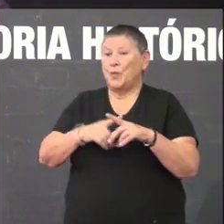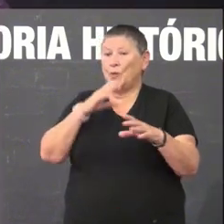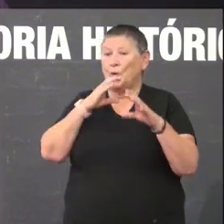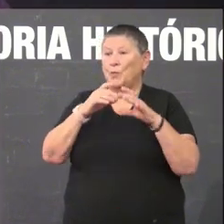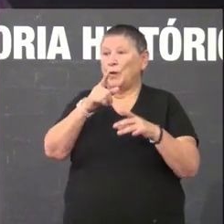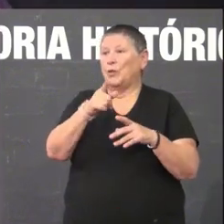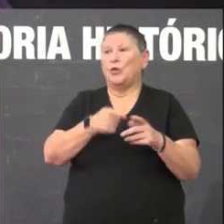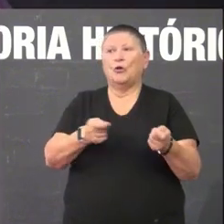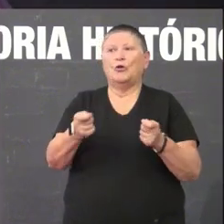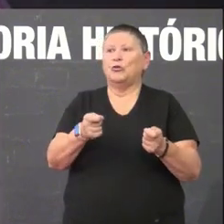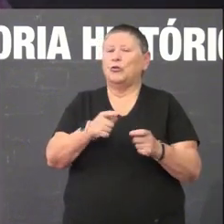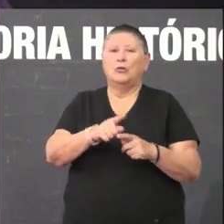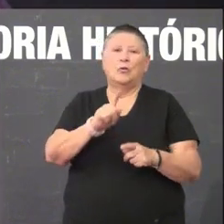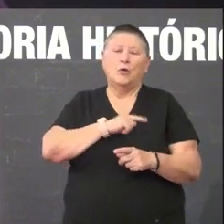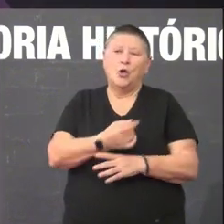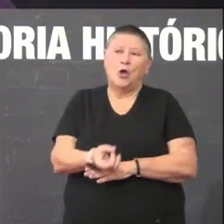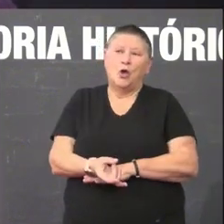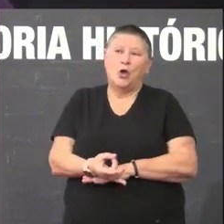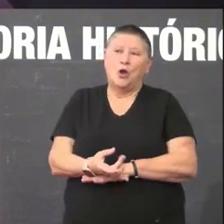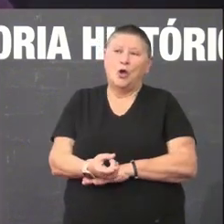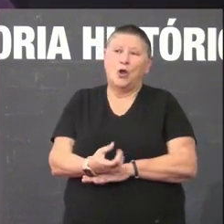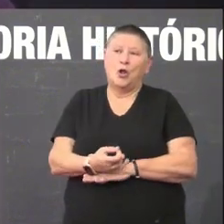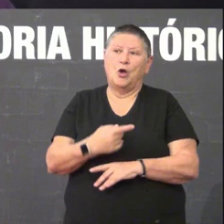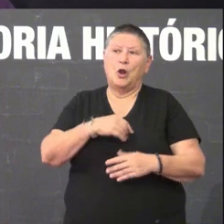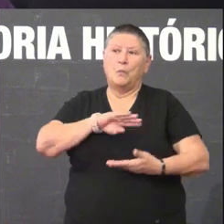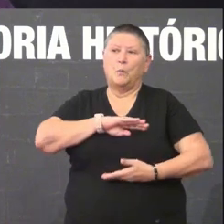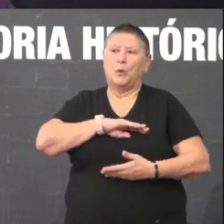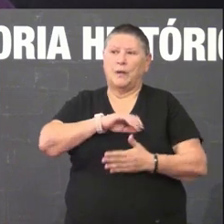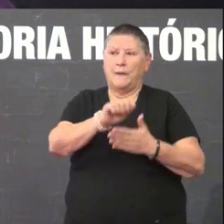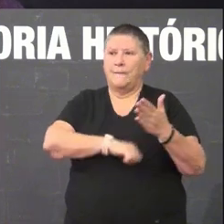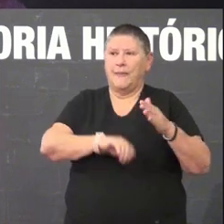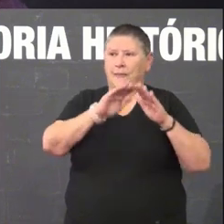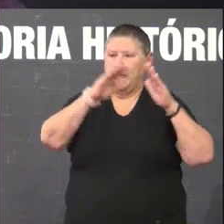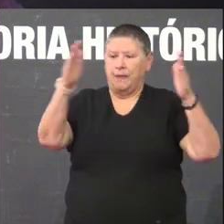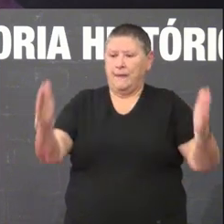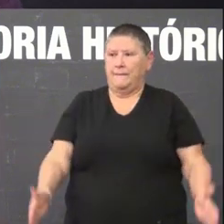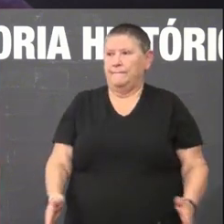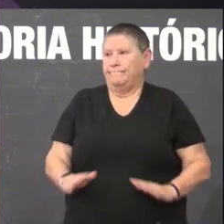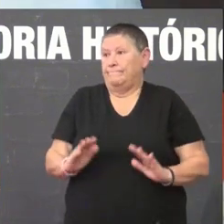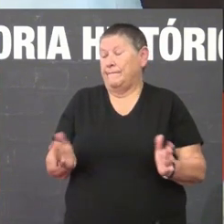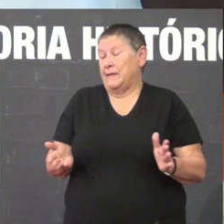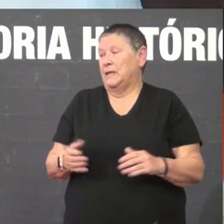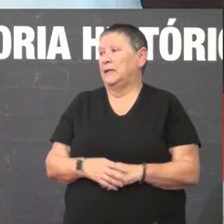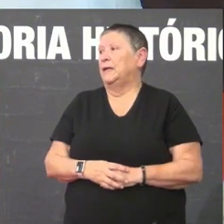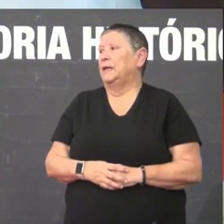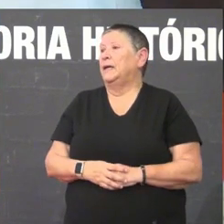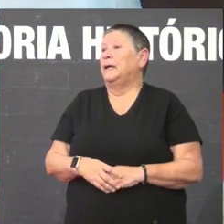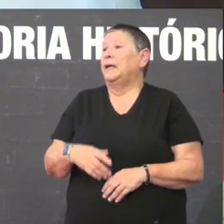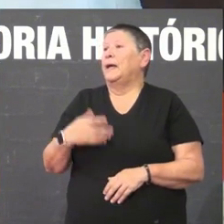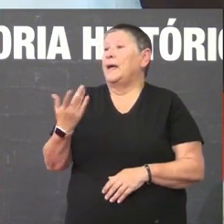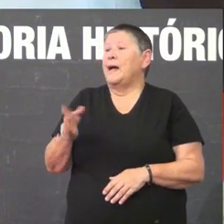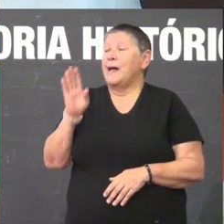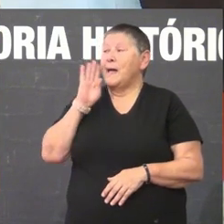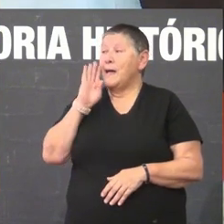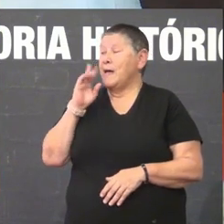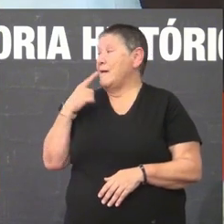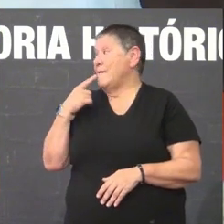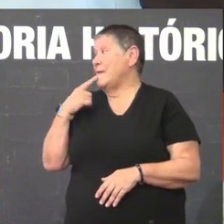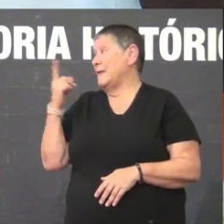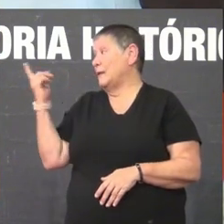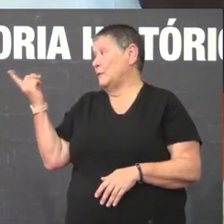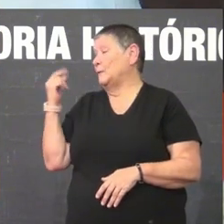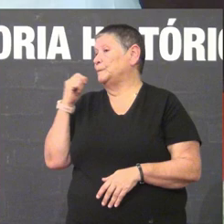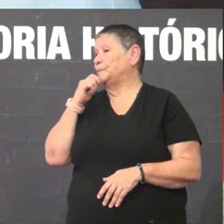por ahí nos están metiendo todos los goles a portería vacía y sobre lo que sobre lo que decías tu Alba